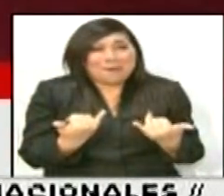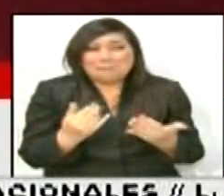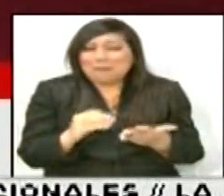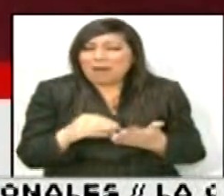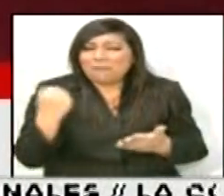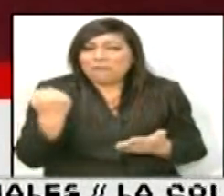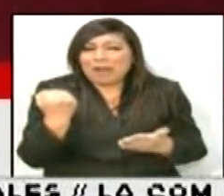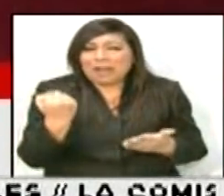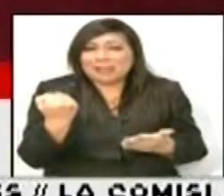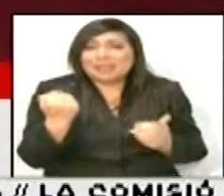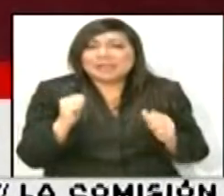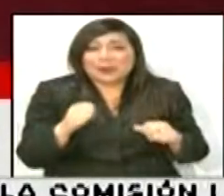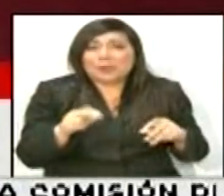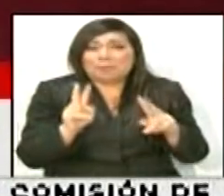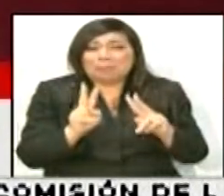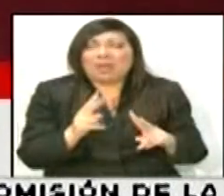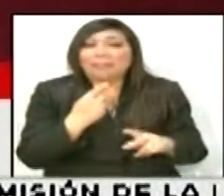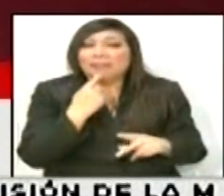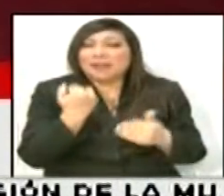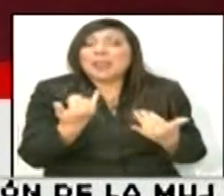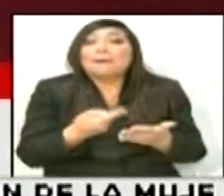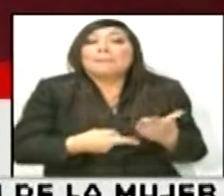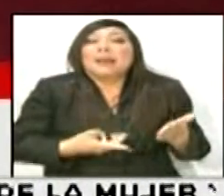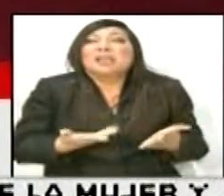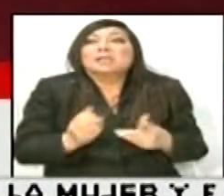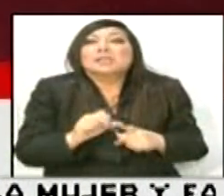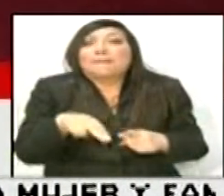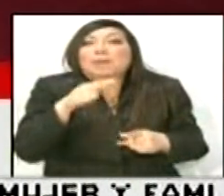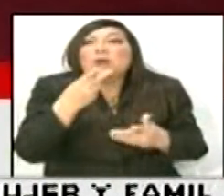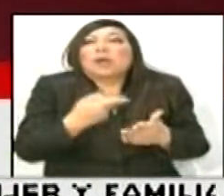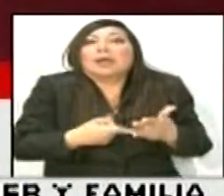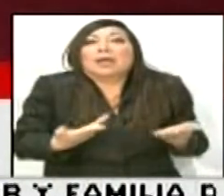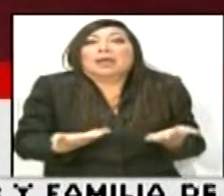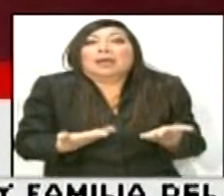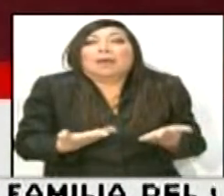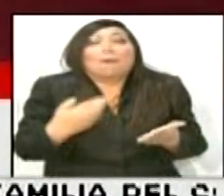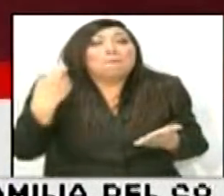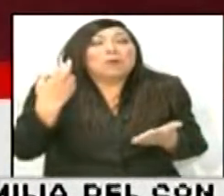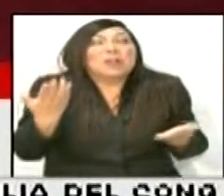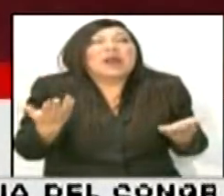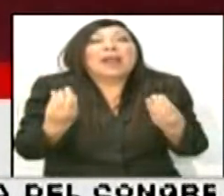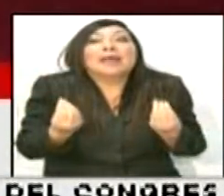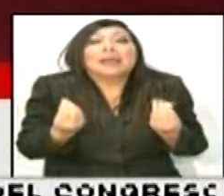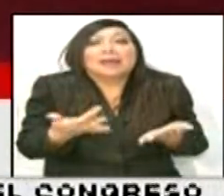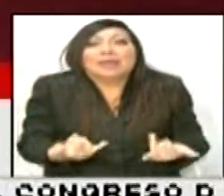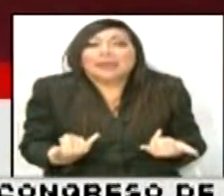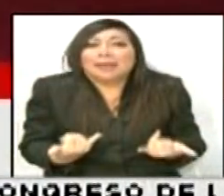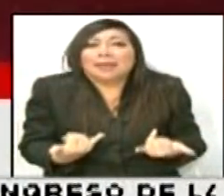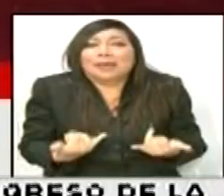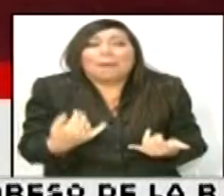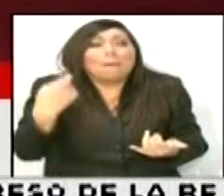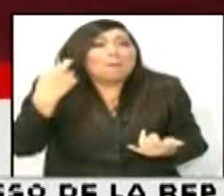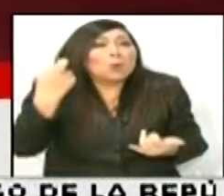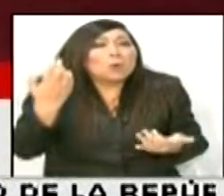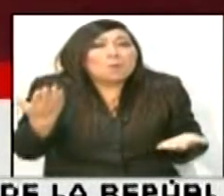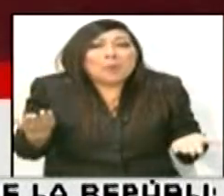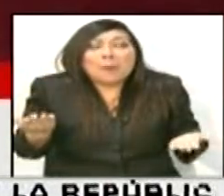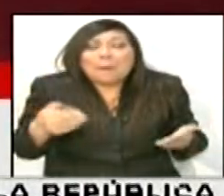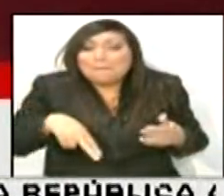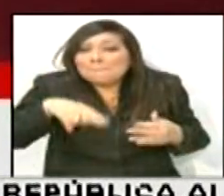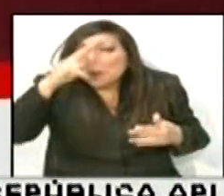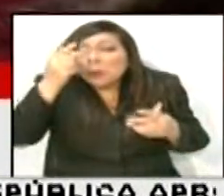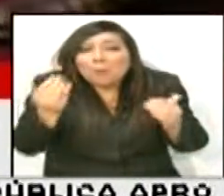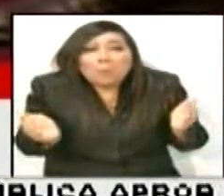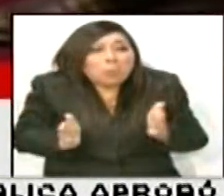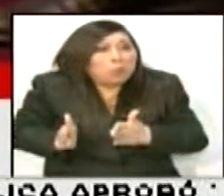más fuerte, sino que el país entero dirá qué está pasando en la sociedad peruana, qué está pasando en la relación política, qué está pasando en las relaciones políticas. ¿El país está